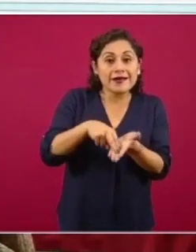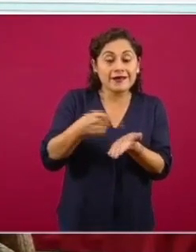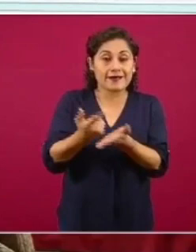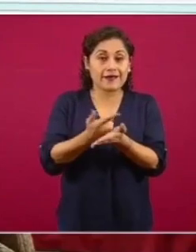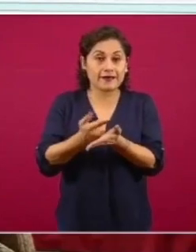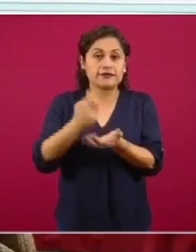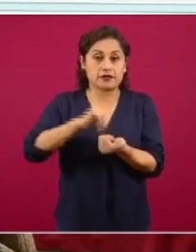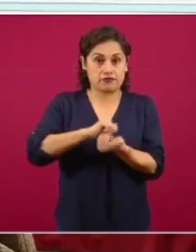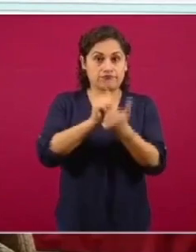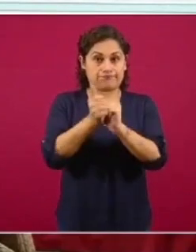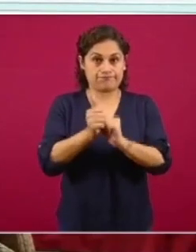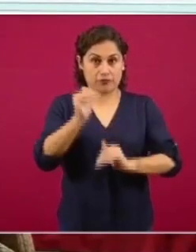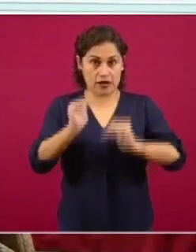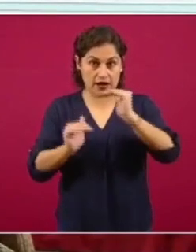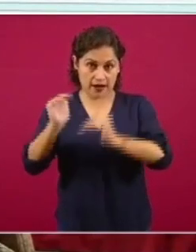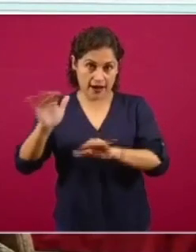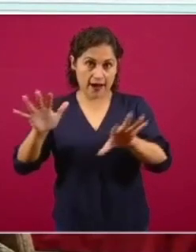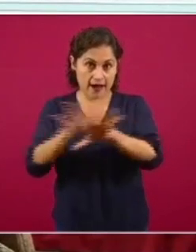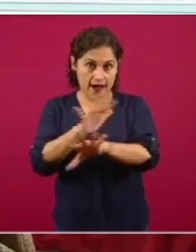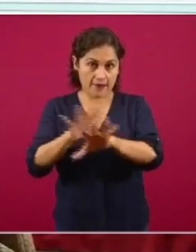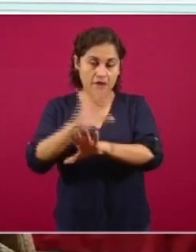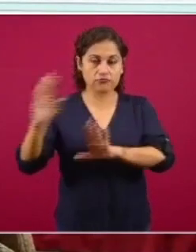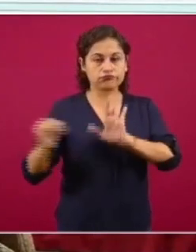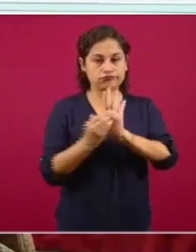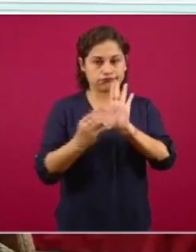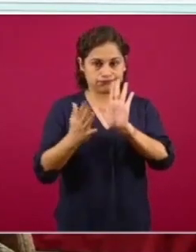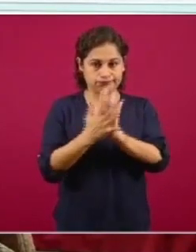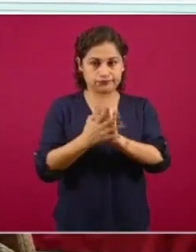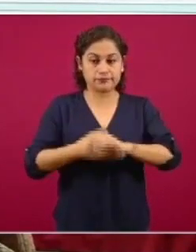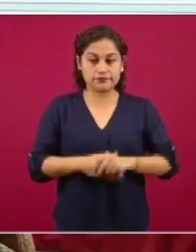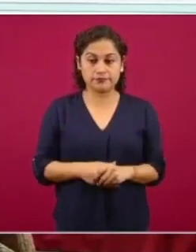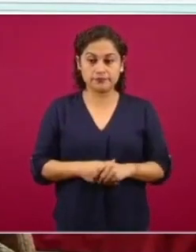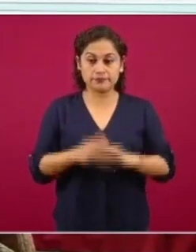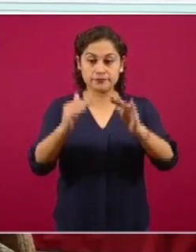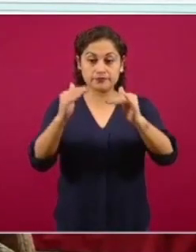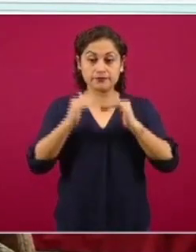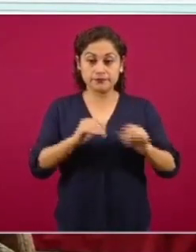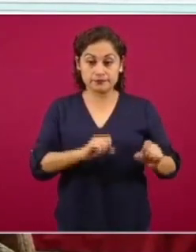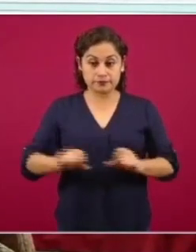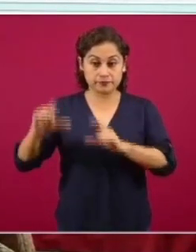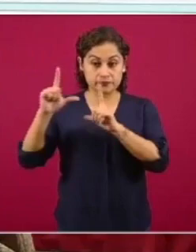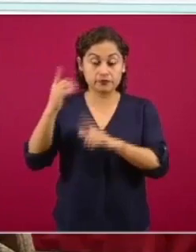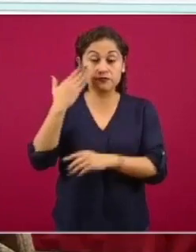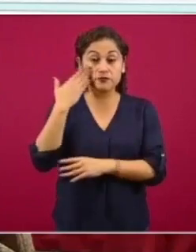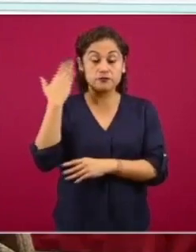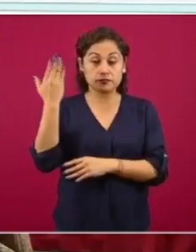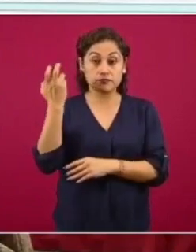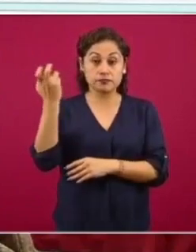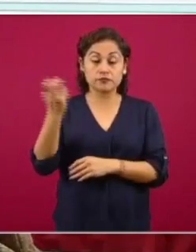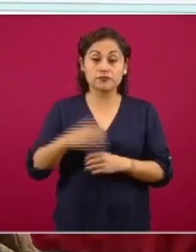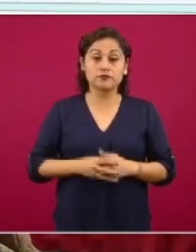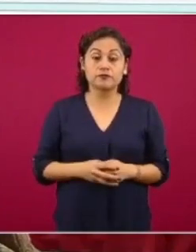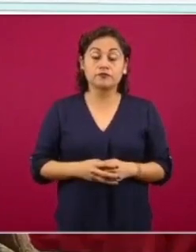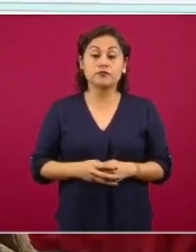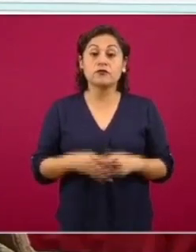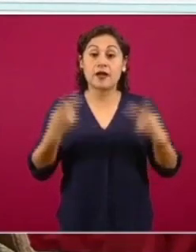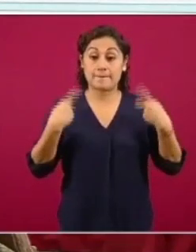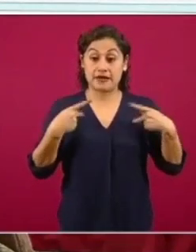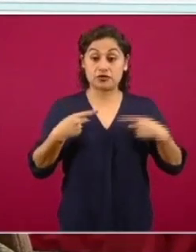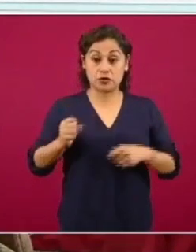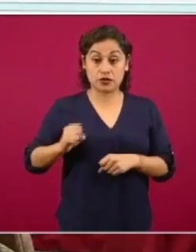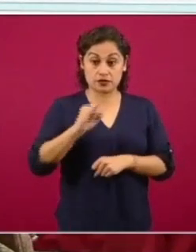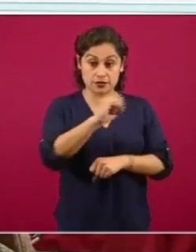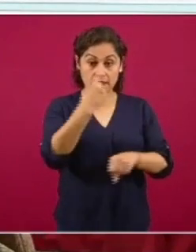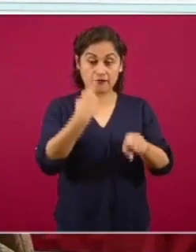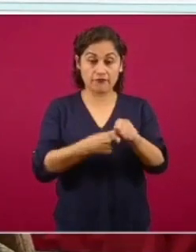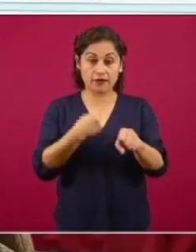este proceso. La siguiente. Entonces, con los casos confirmados, agregándoles además el componente de aquellos casos